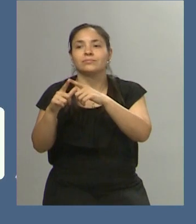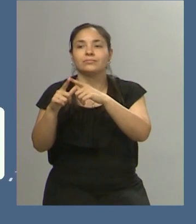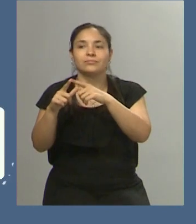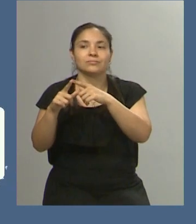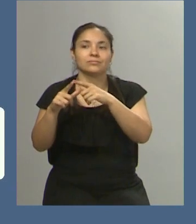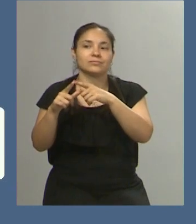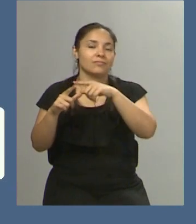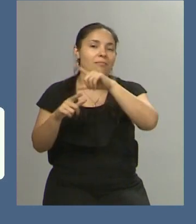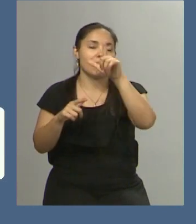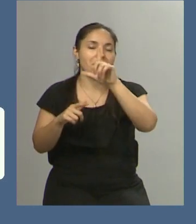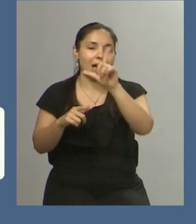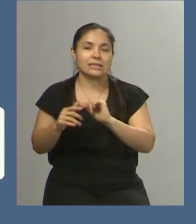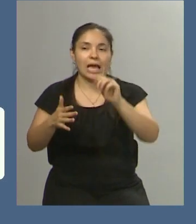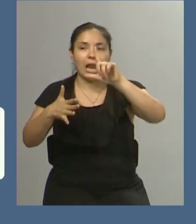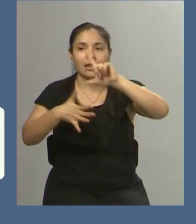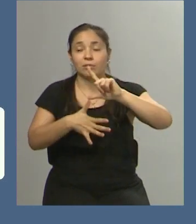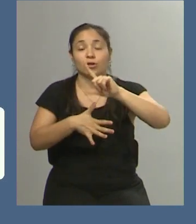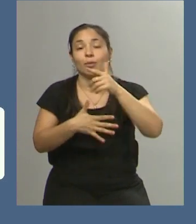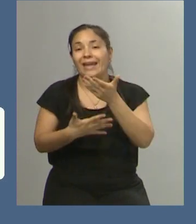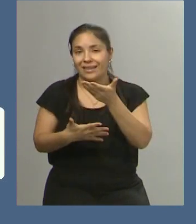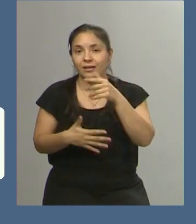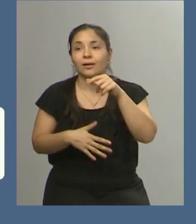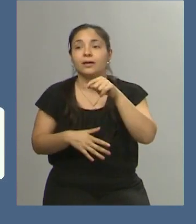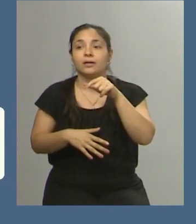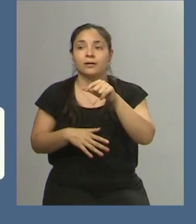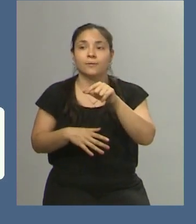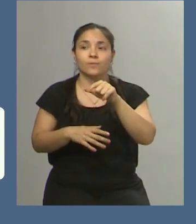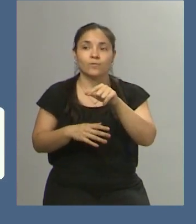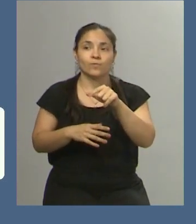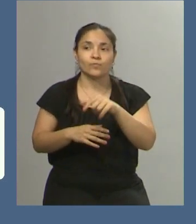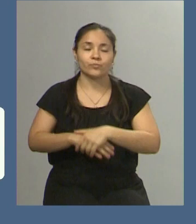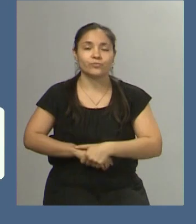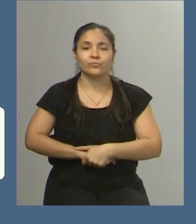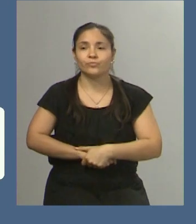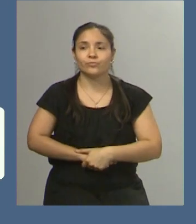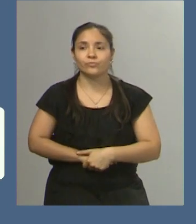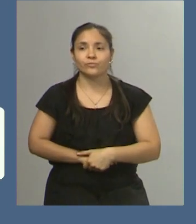estaba previsto la posibilidad de tener acuerdos, incluso acuerdos de alcance parcial,